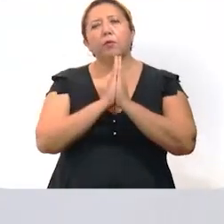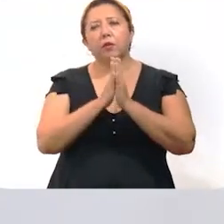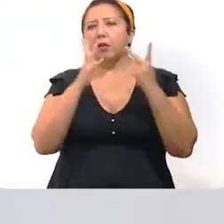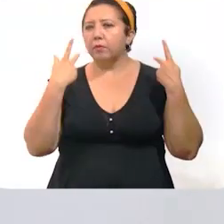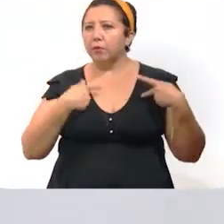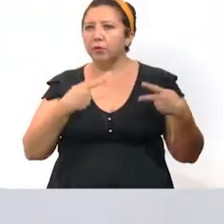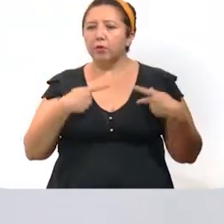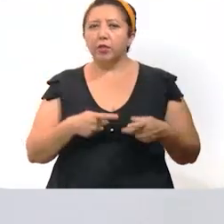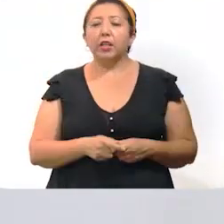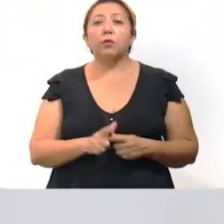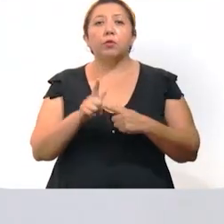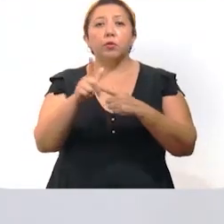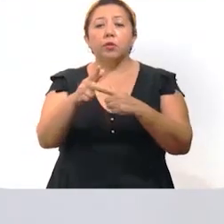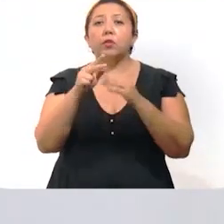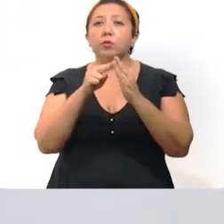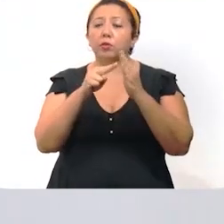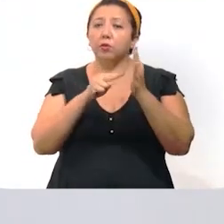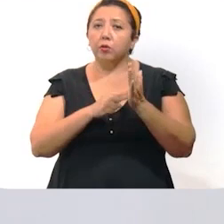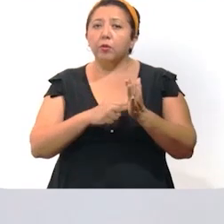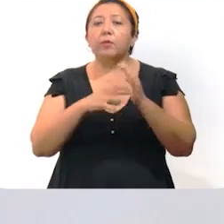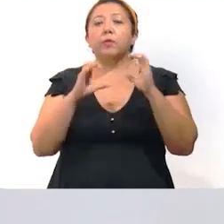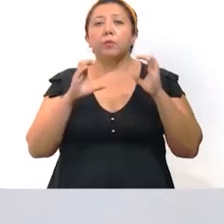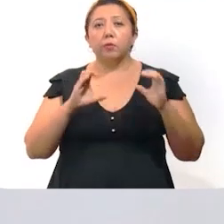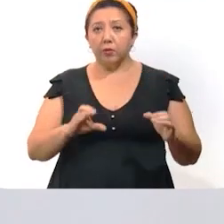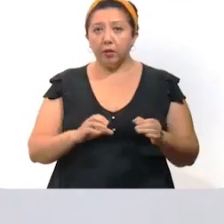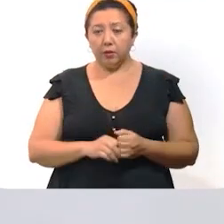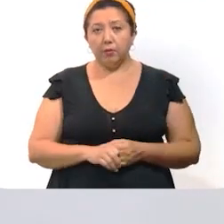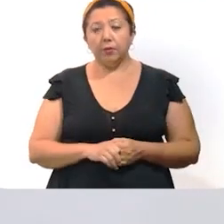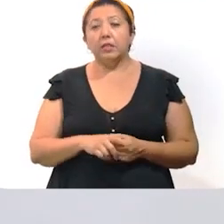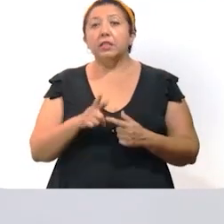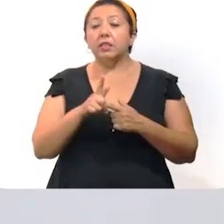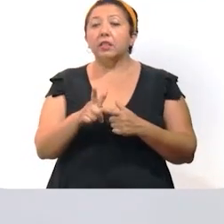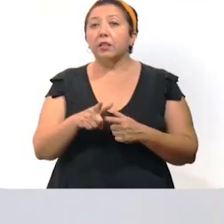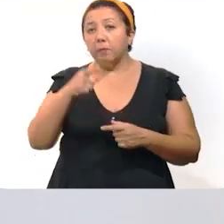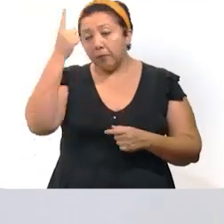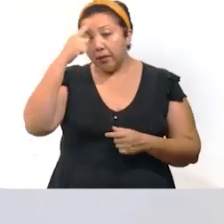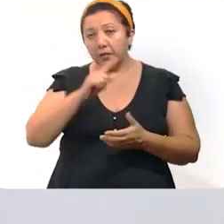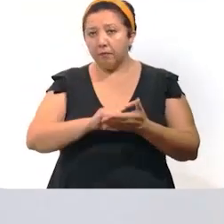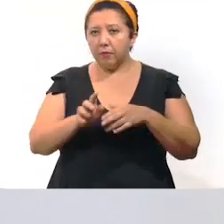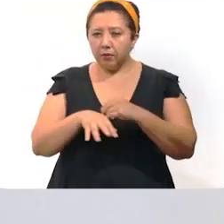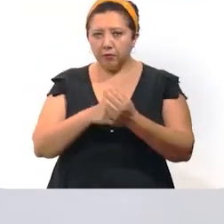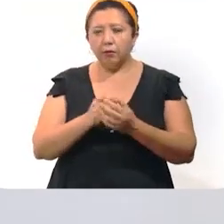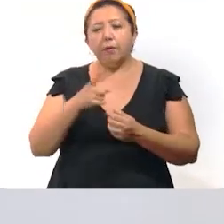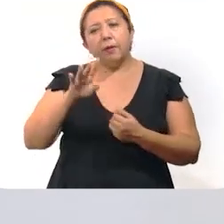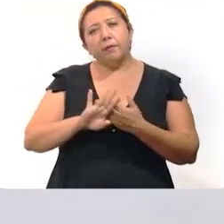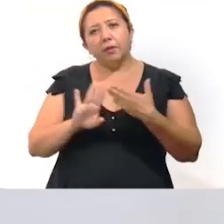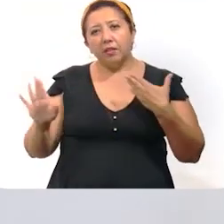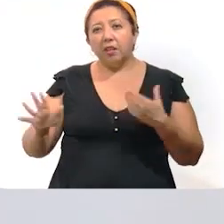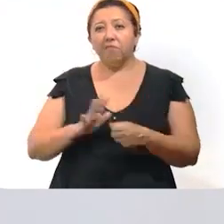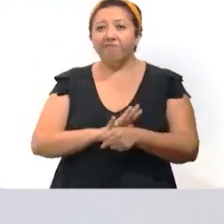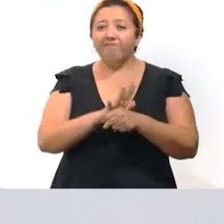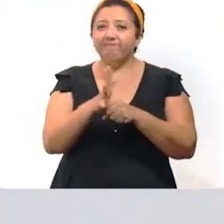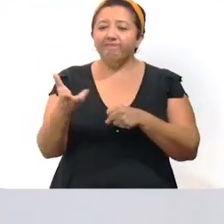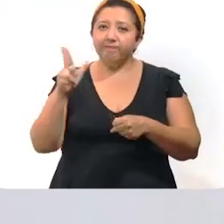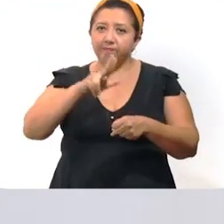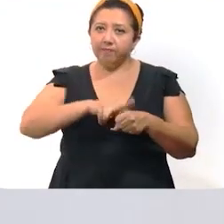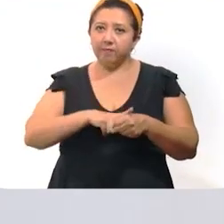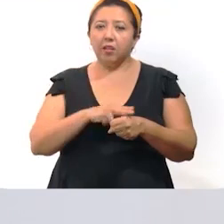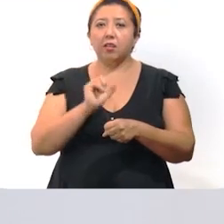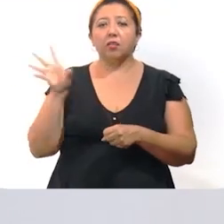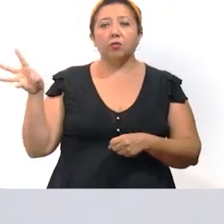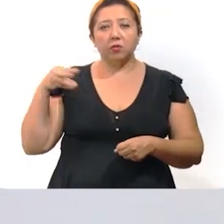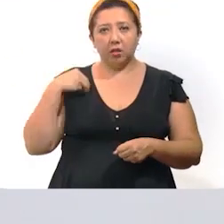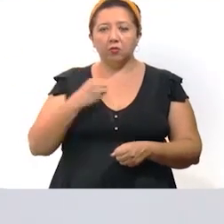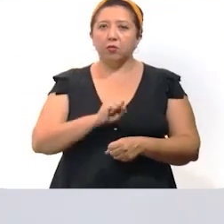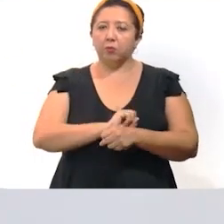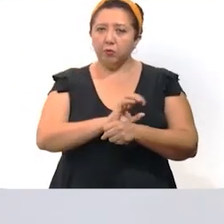población no bajar la guardia y continuar actuando con responsabilidad y siguiendo las medidas sanitarias para evitar comprometer nuestra capacidad hospitalaria